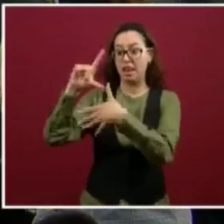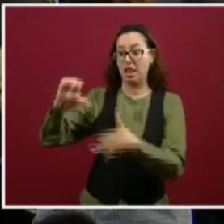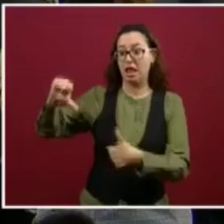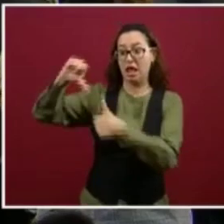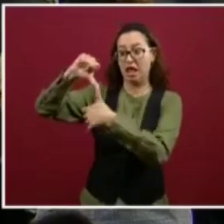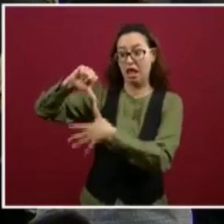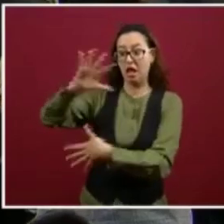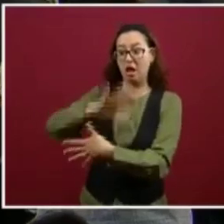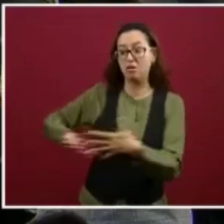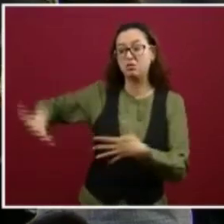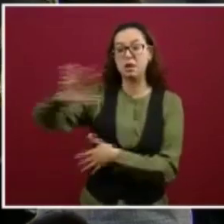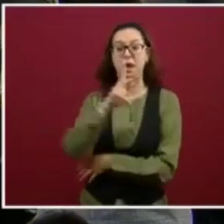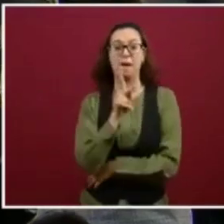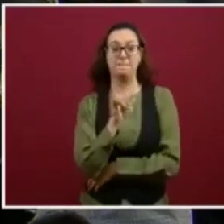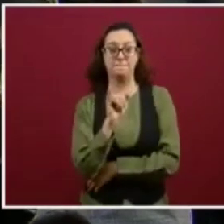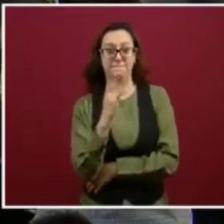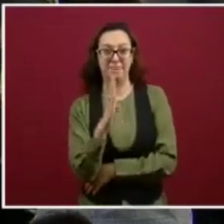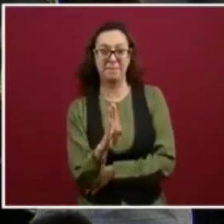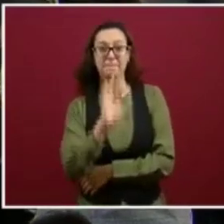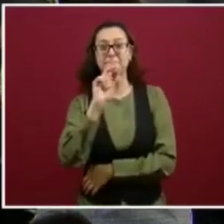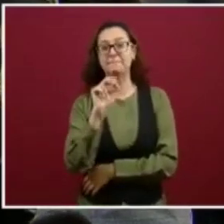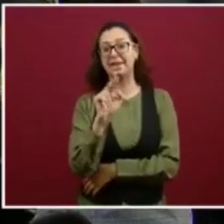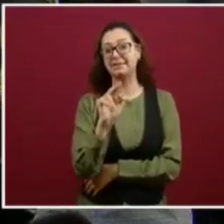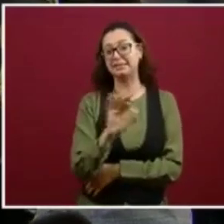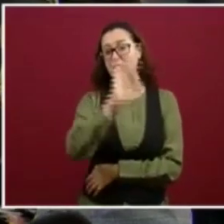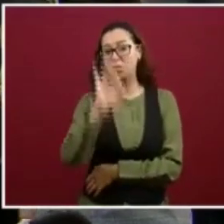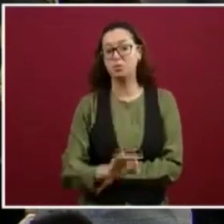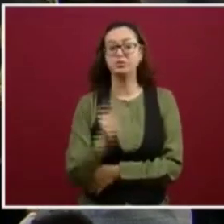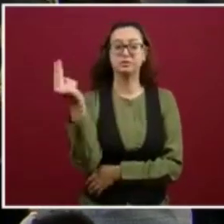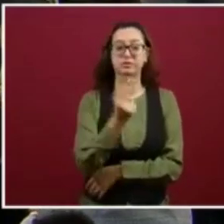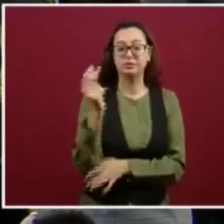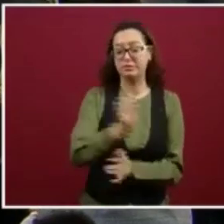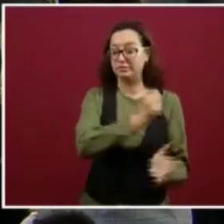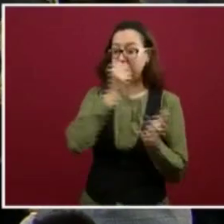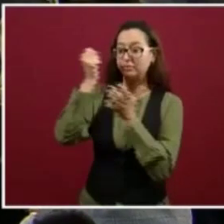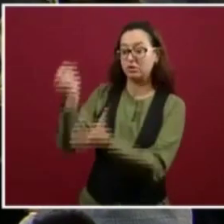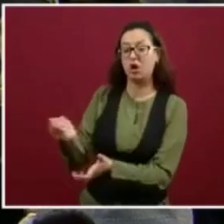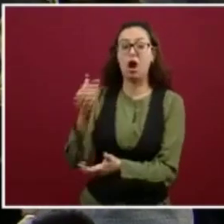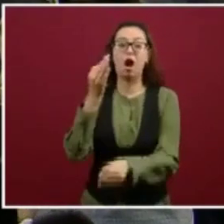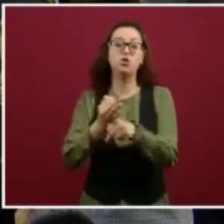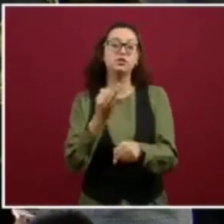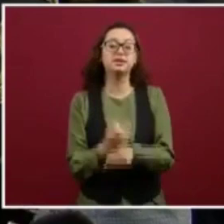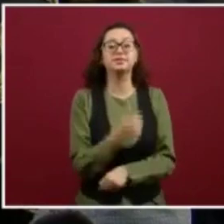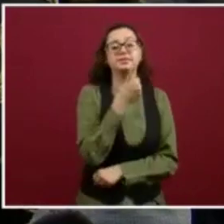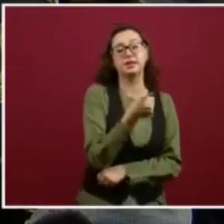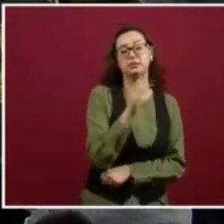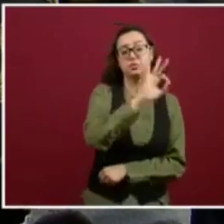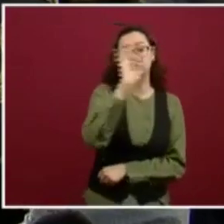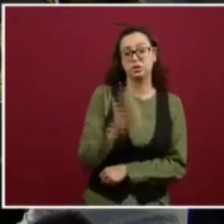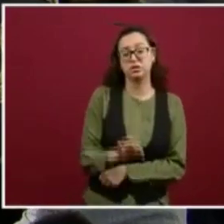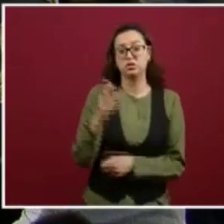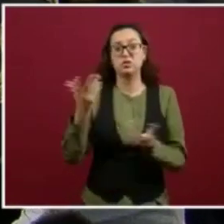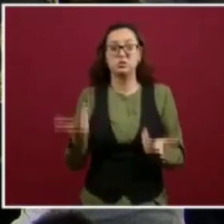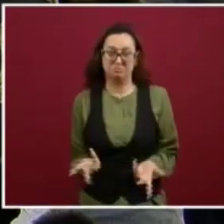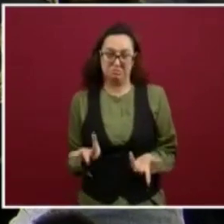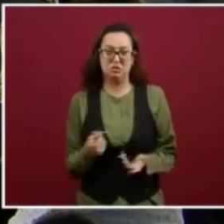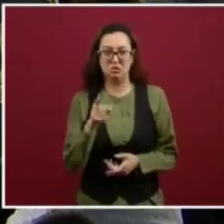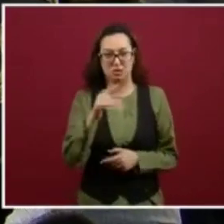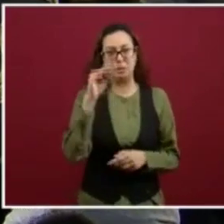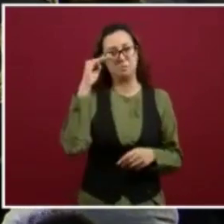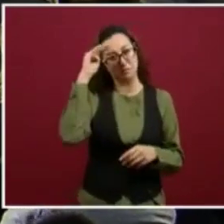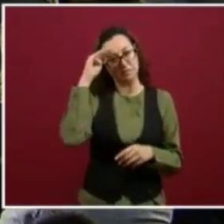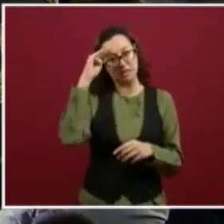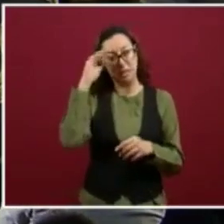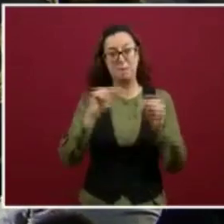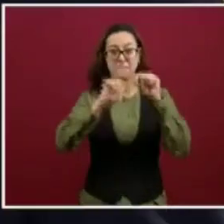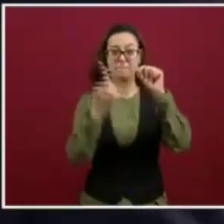PIB de inversión y solo en infraestructura el 6%. México está en 20,9%. Digo, para que vean ustedes la brecha,